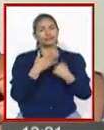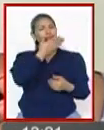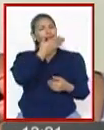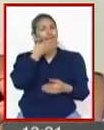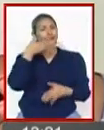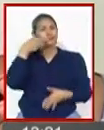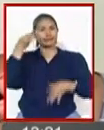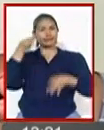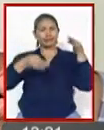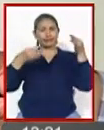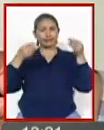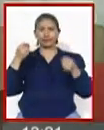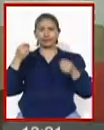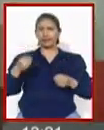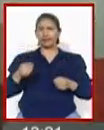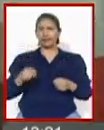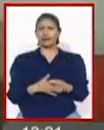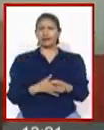la justicia,